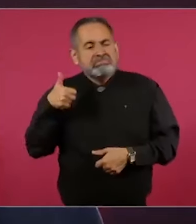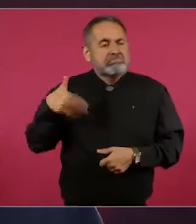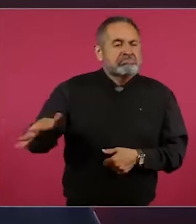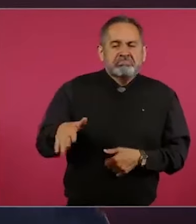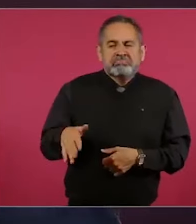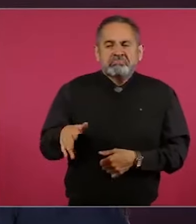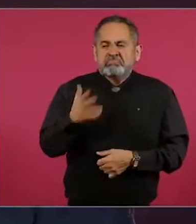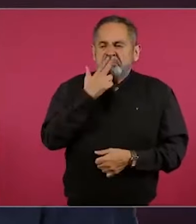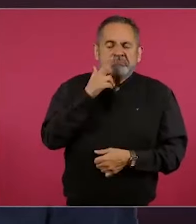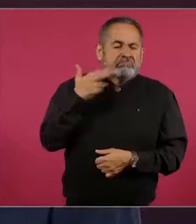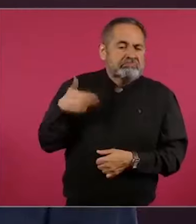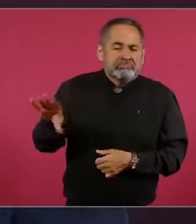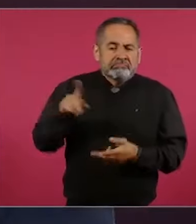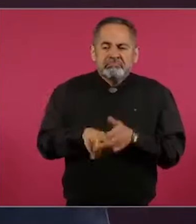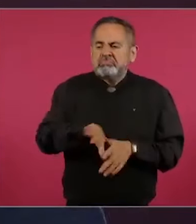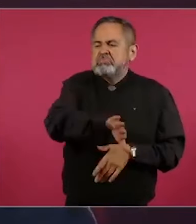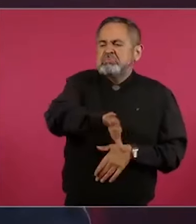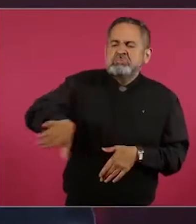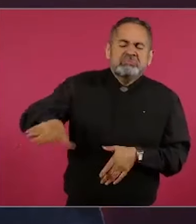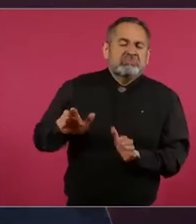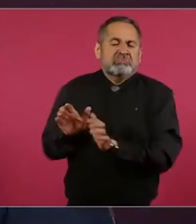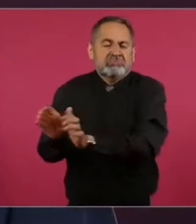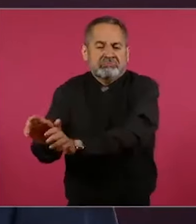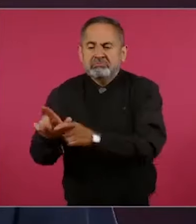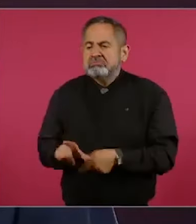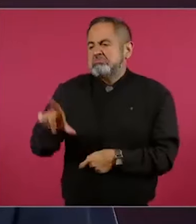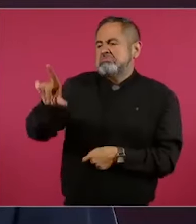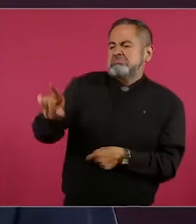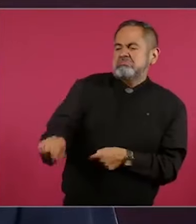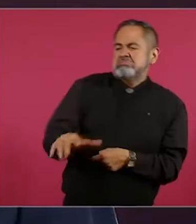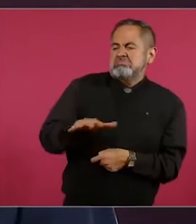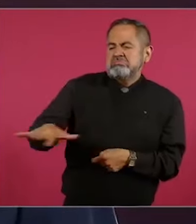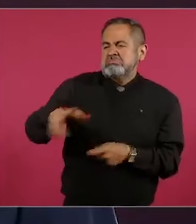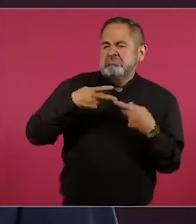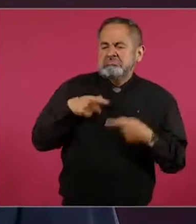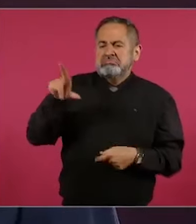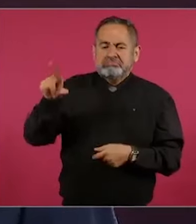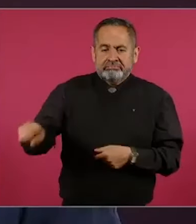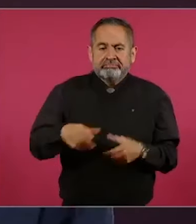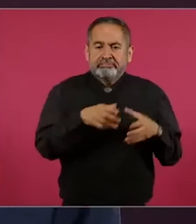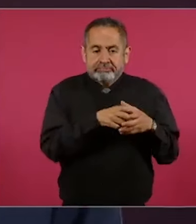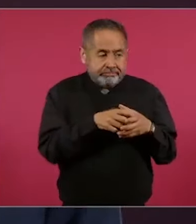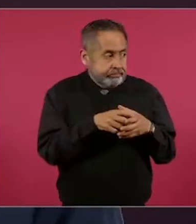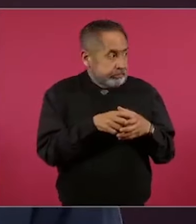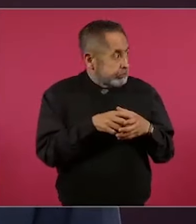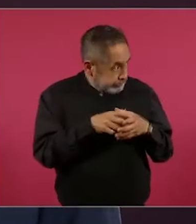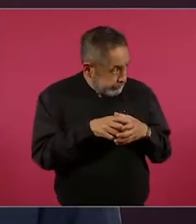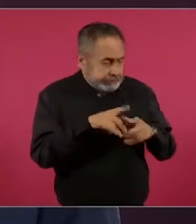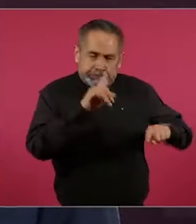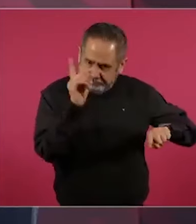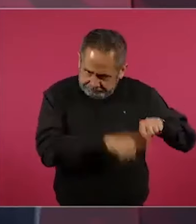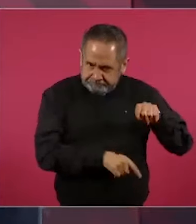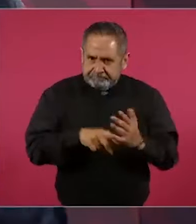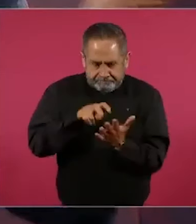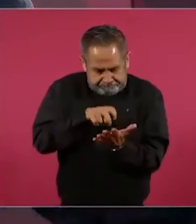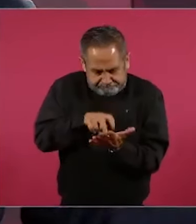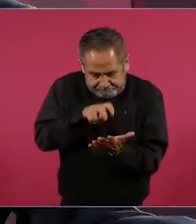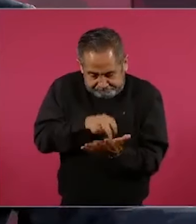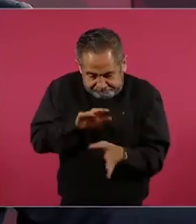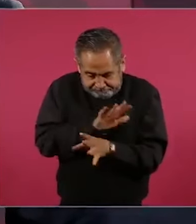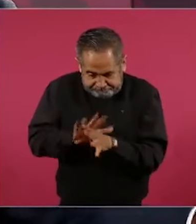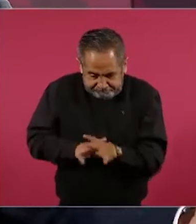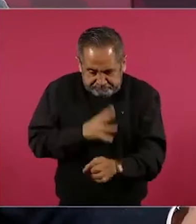cuando marginaron al pueblo de México, cuando humillaron al pueblo de México. Entonces, ahora, esa es